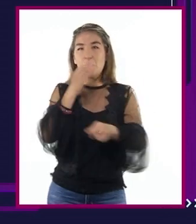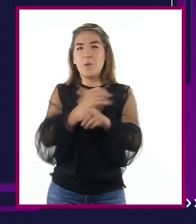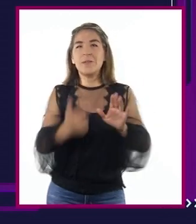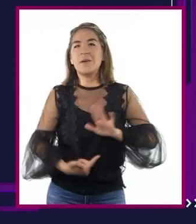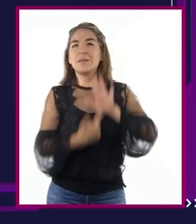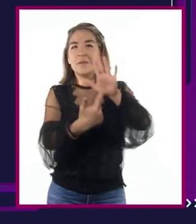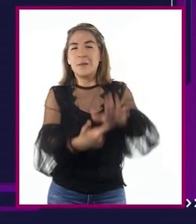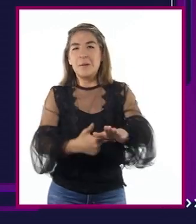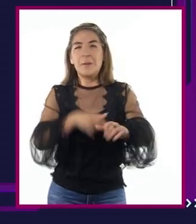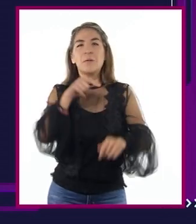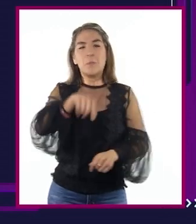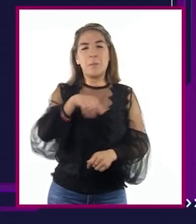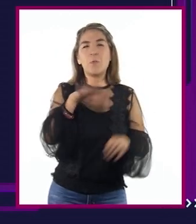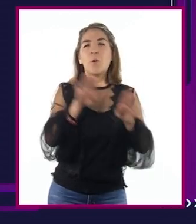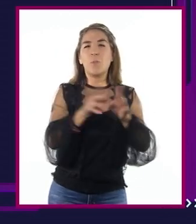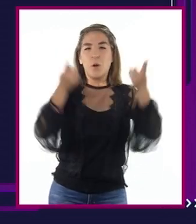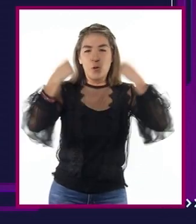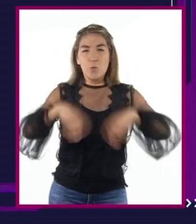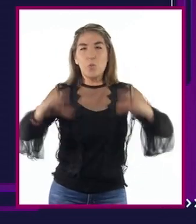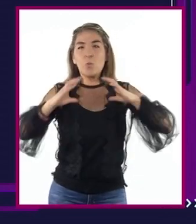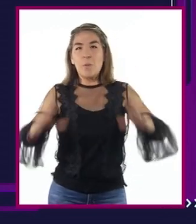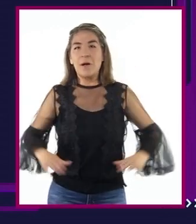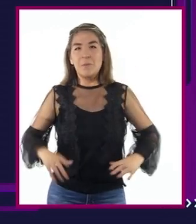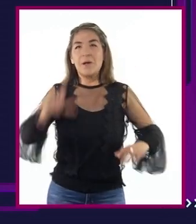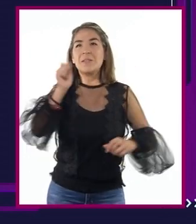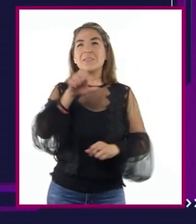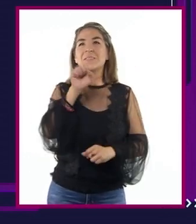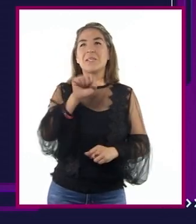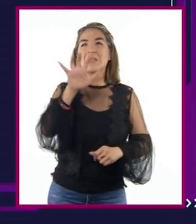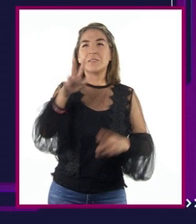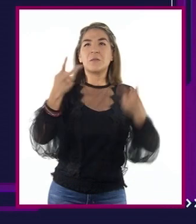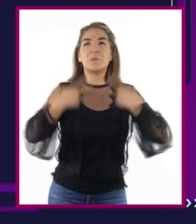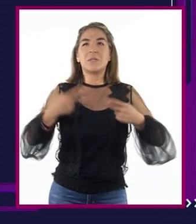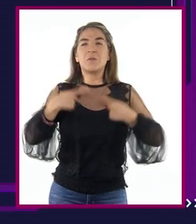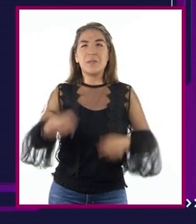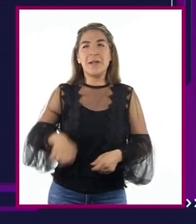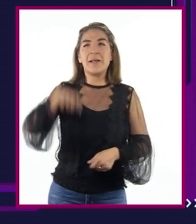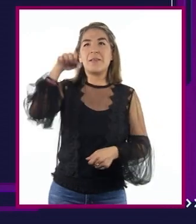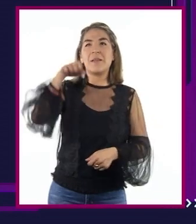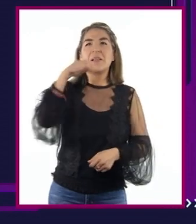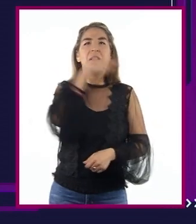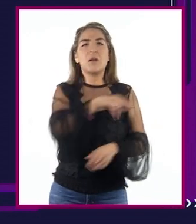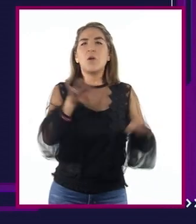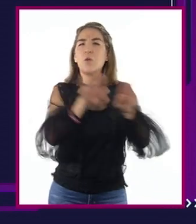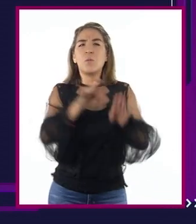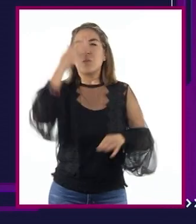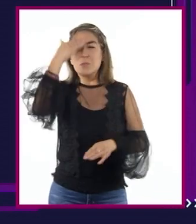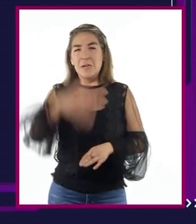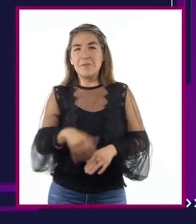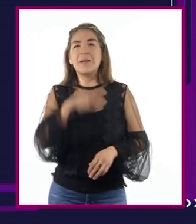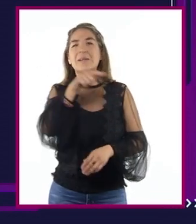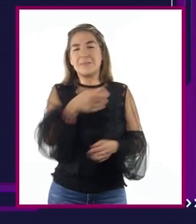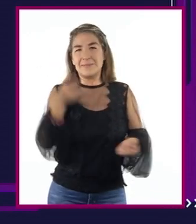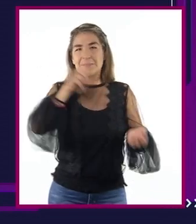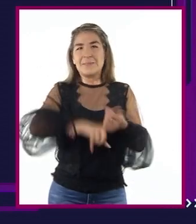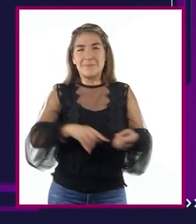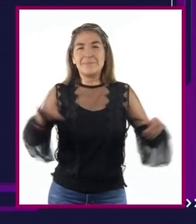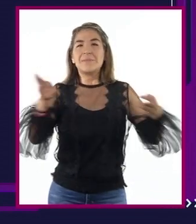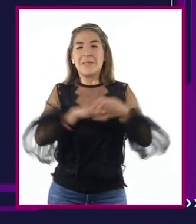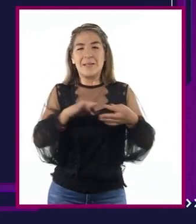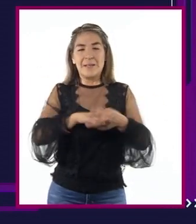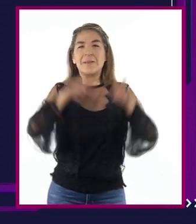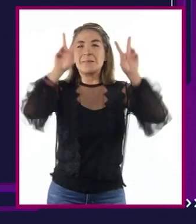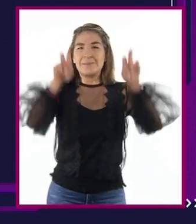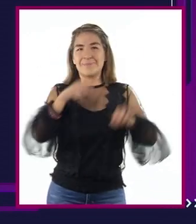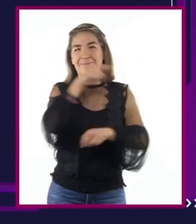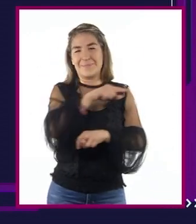la masa corporal de 65 personas adultas y esto se sabe porque ese es el título